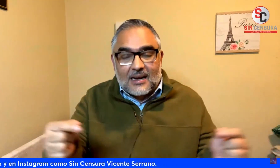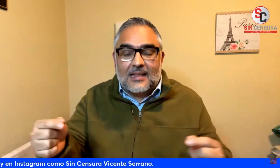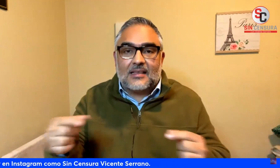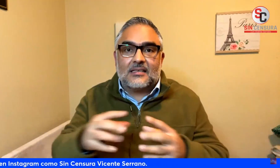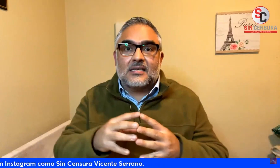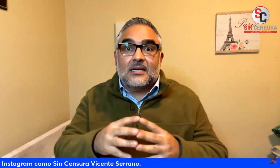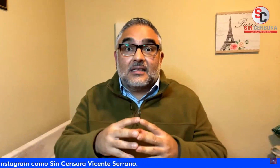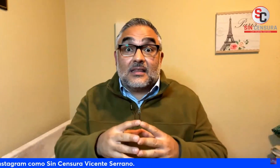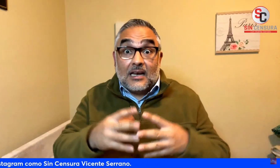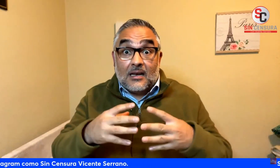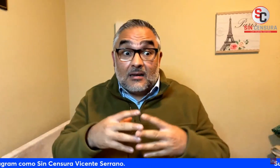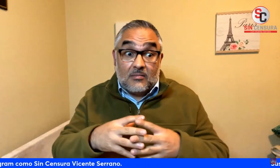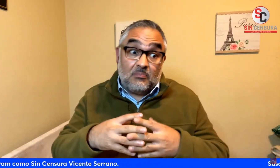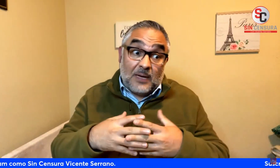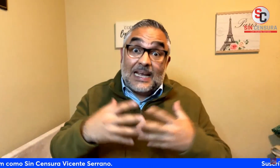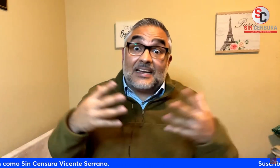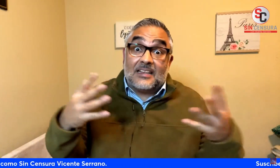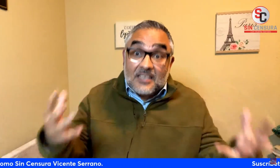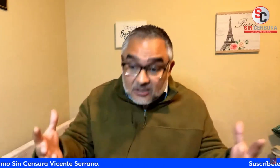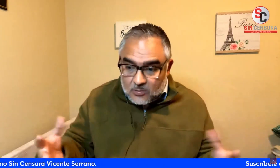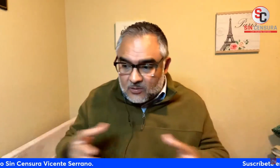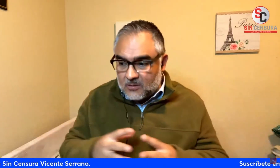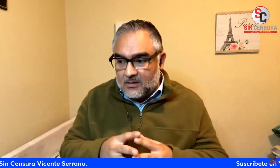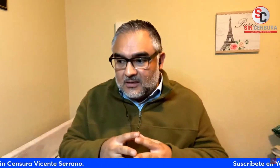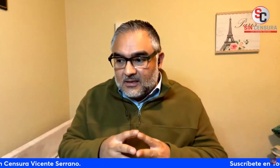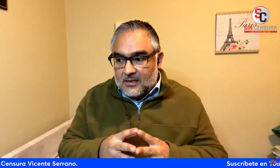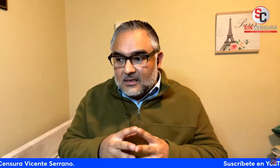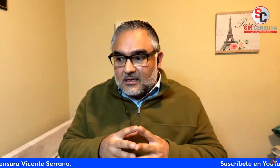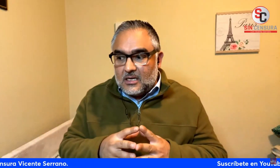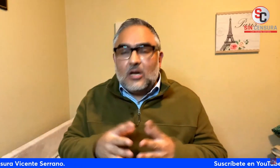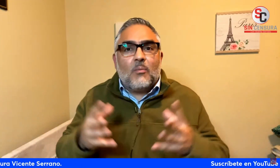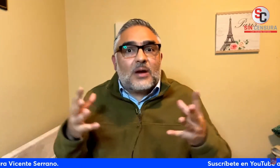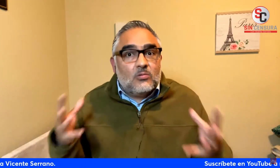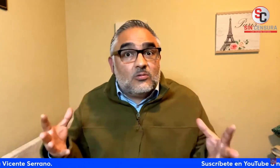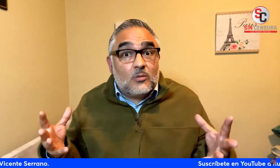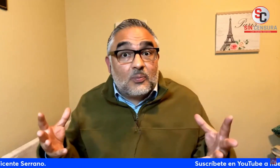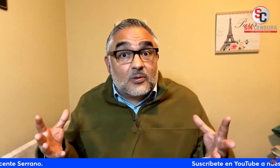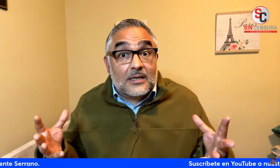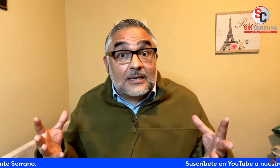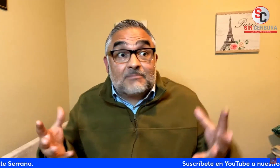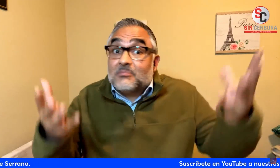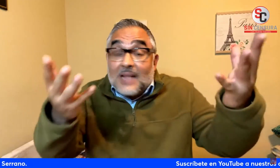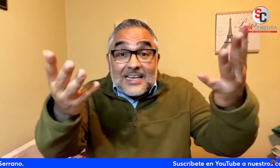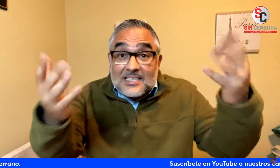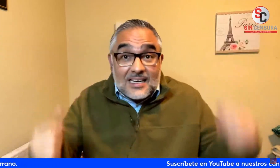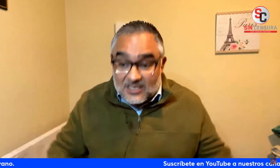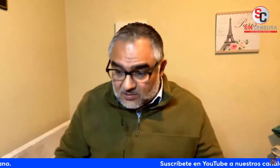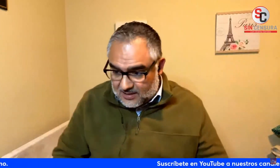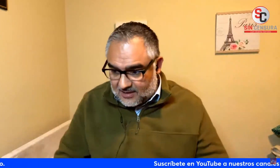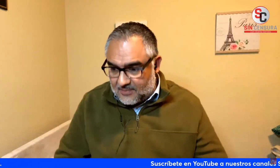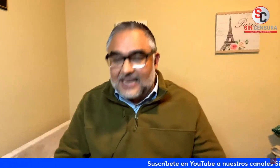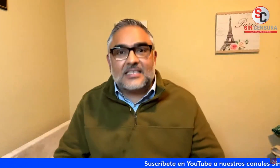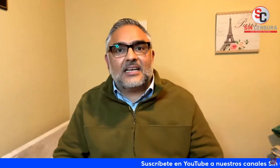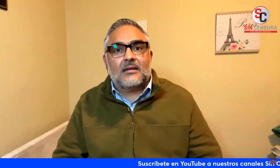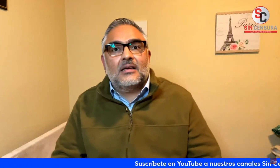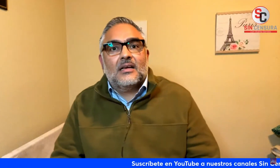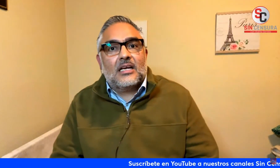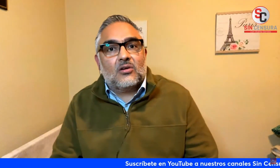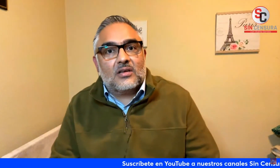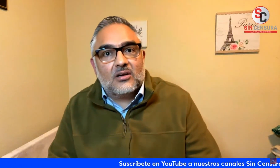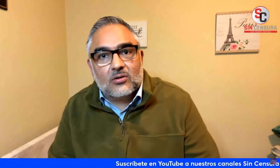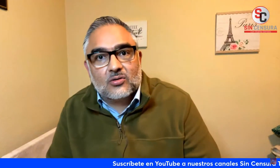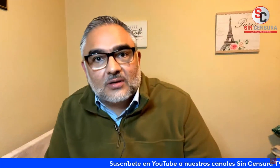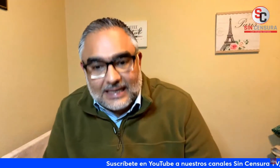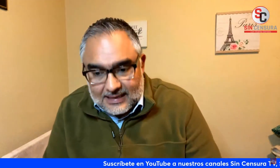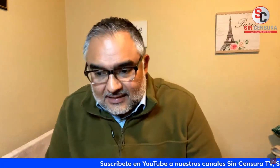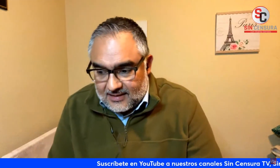Piña Hernández del peñanietismo, y lo pregunto porque ahí está el caso de Brasil, y